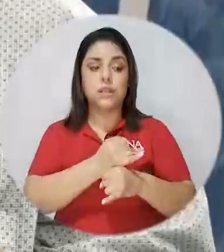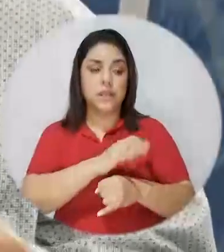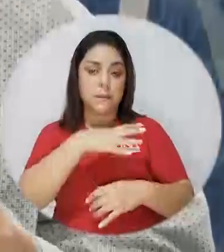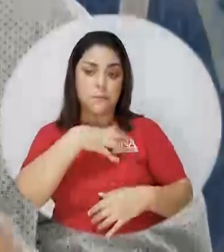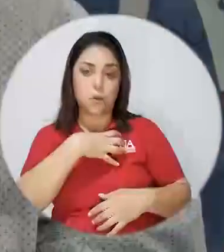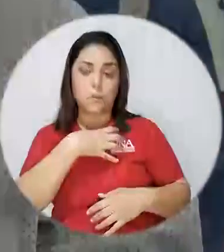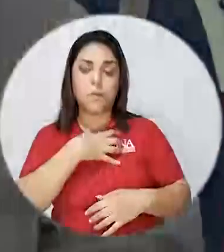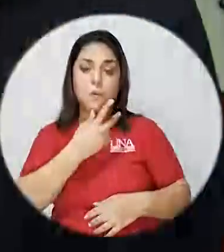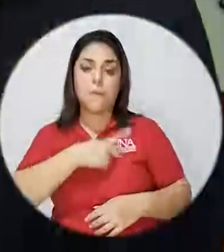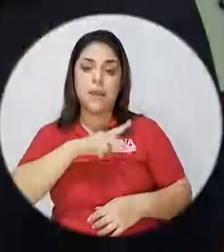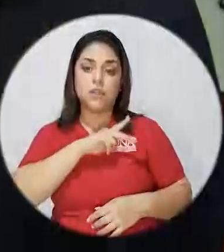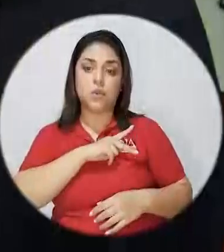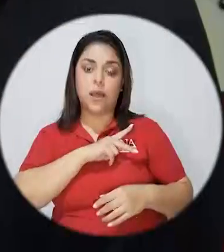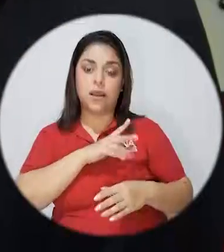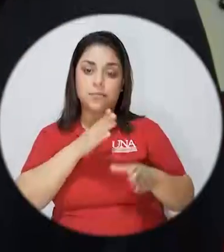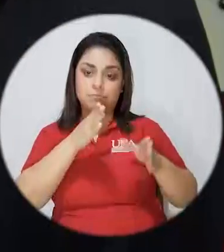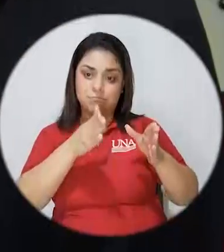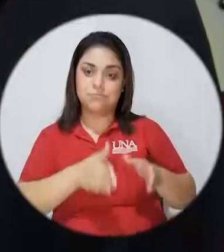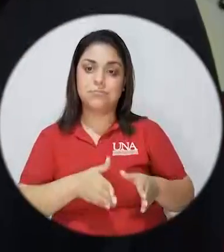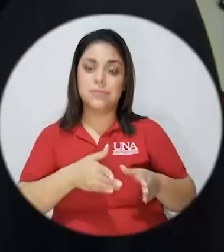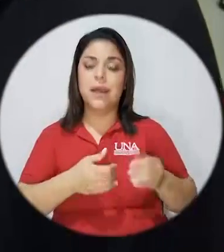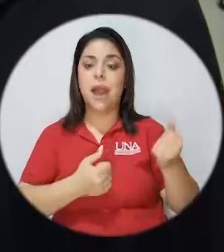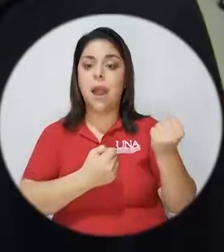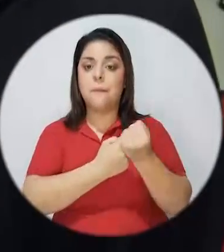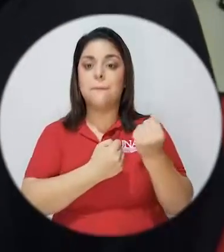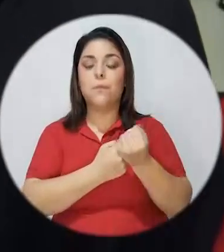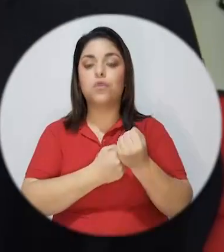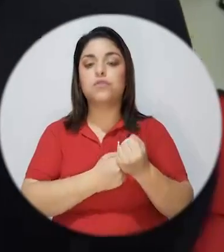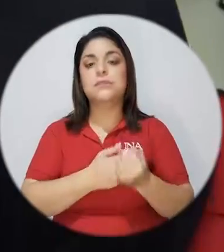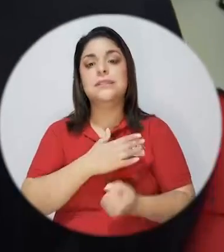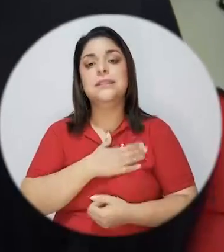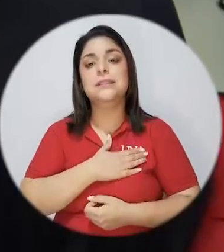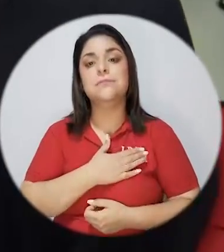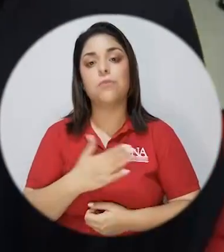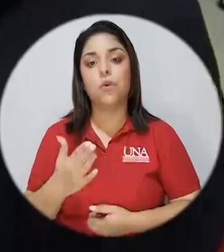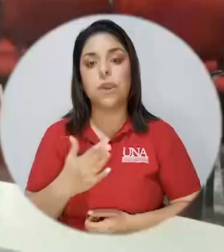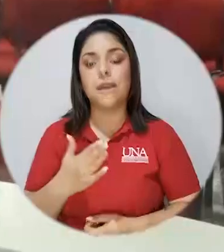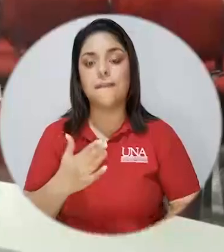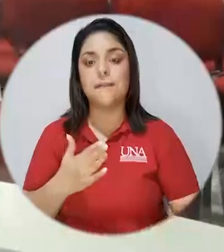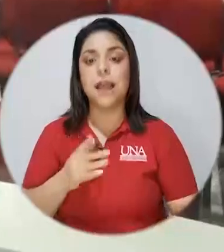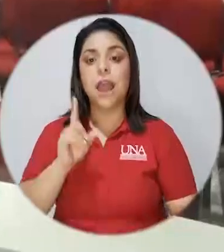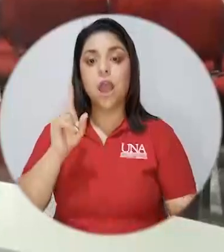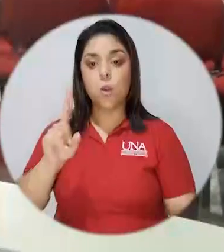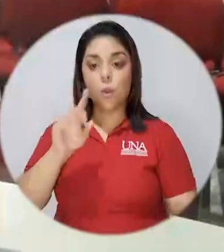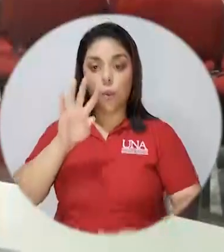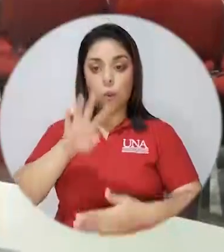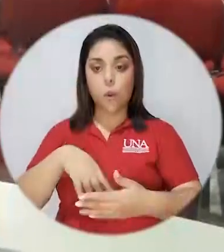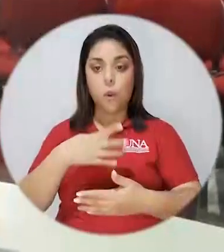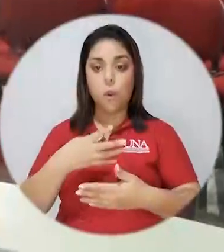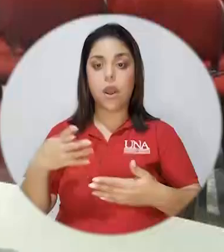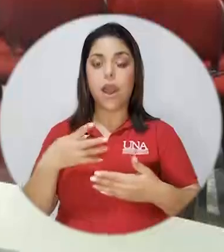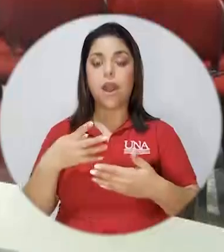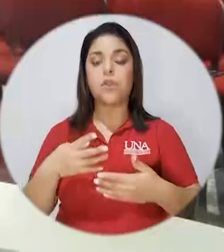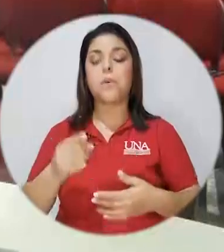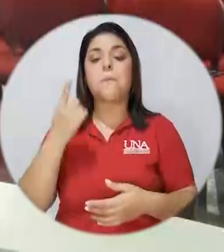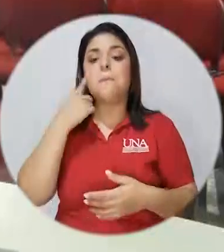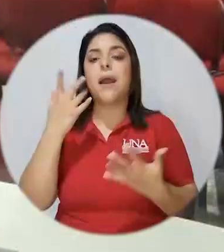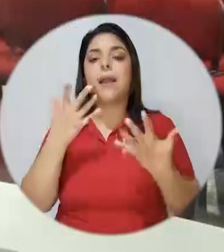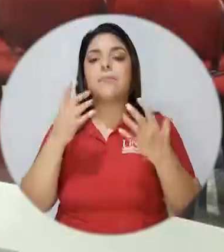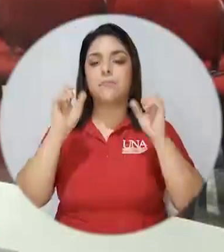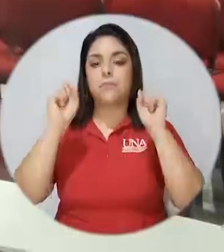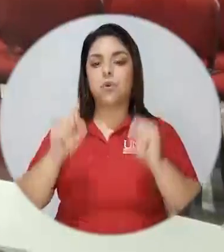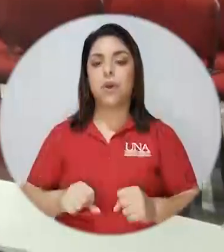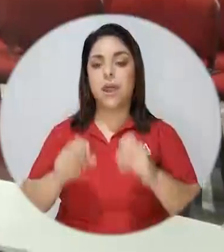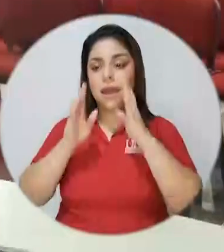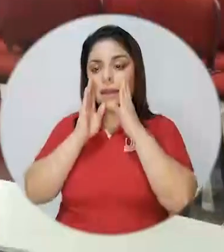propio personal de apoyo, como usted comentaba, que esté disponible allí, al menos en un horario ordinario,